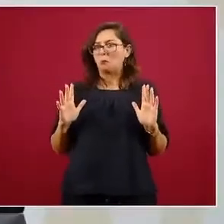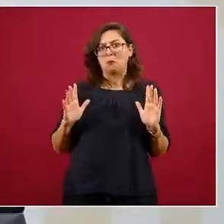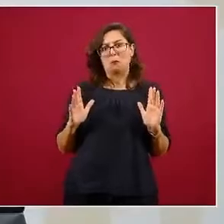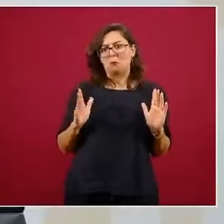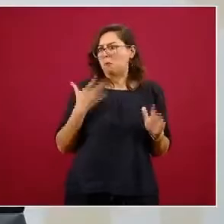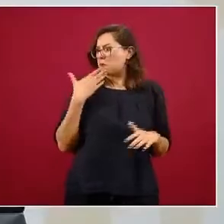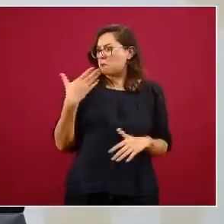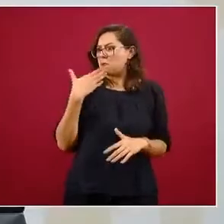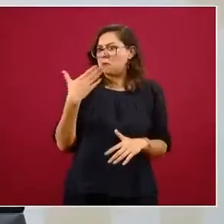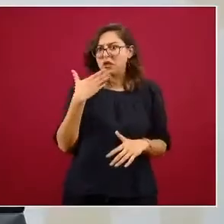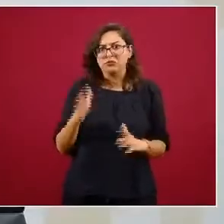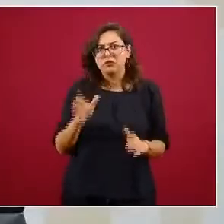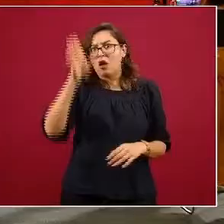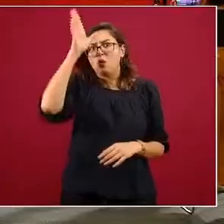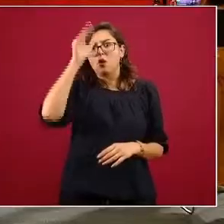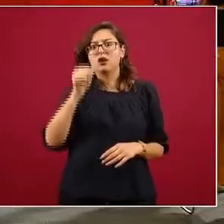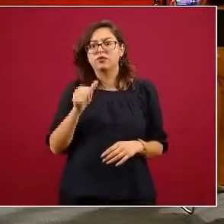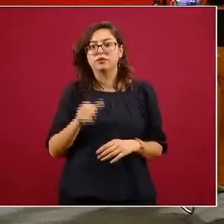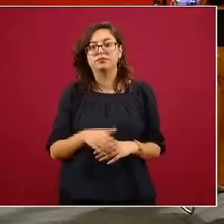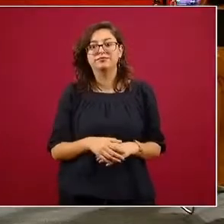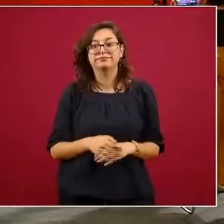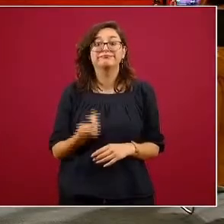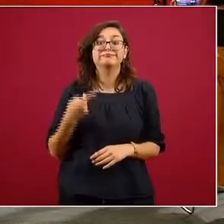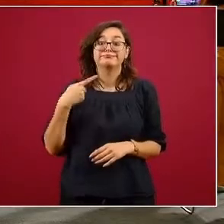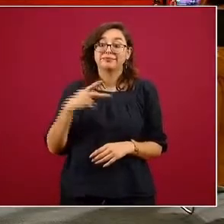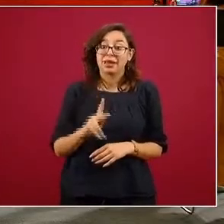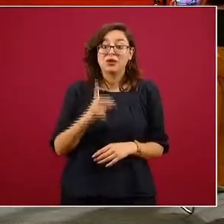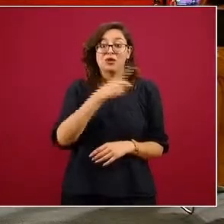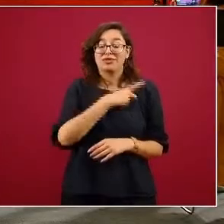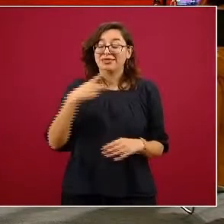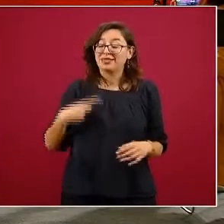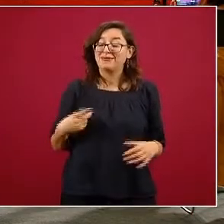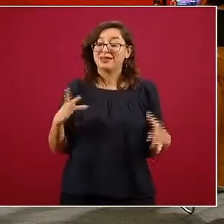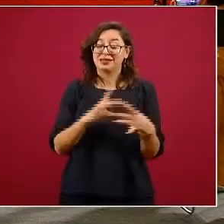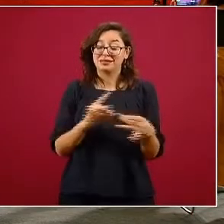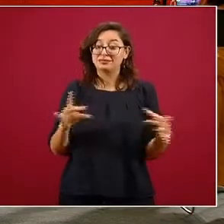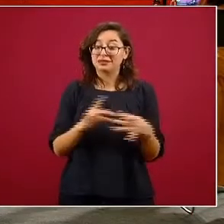como lo he dicho, nos parece muy adecuado, pero tiene que quedar preciso